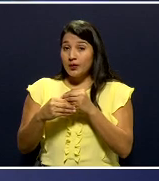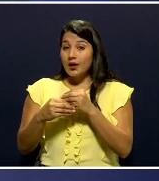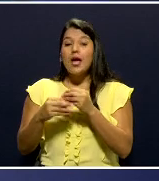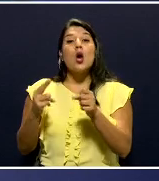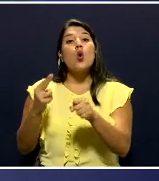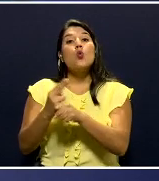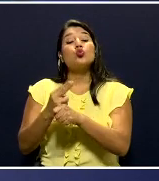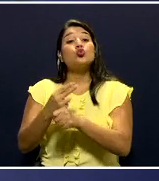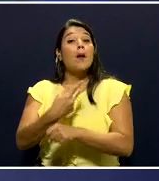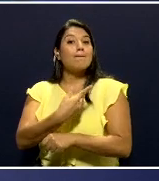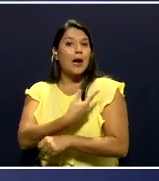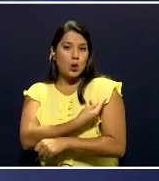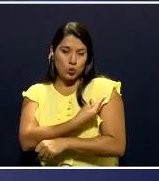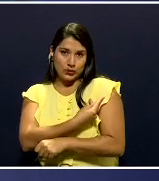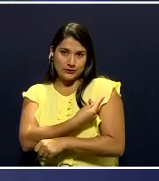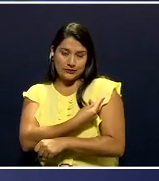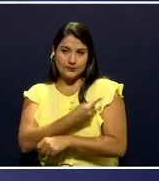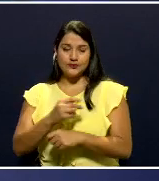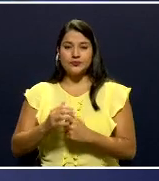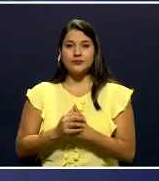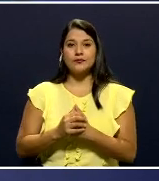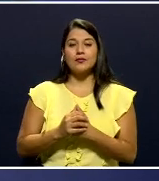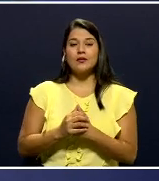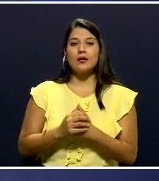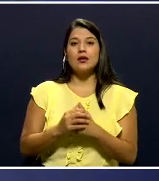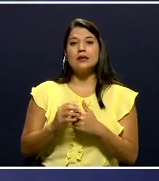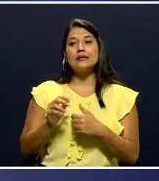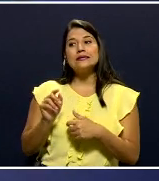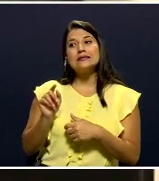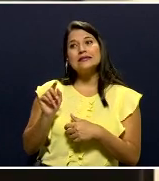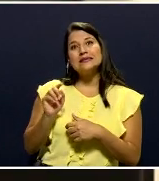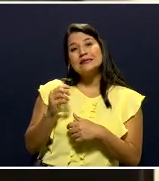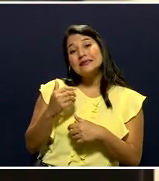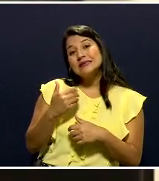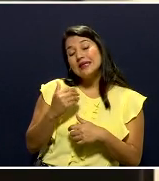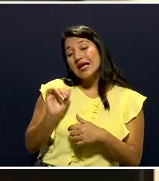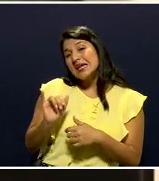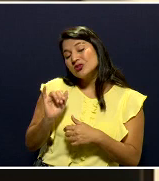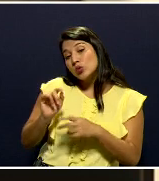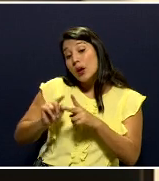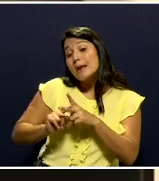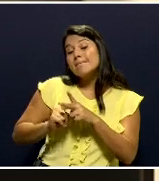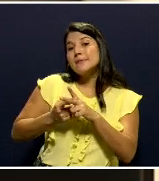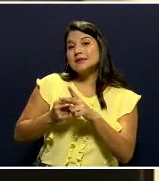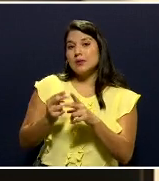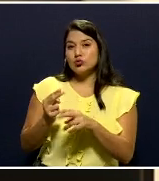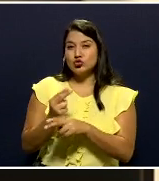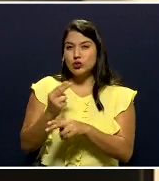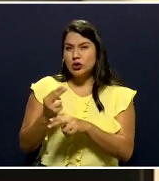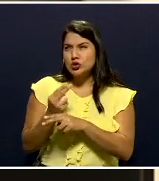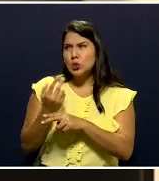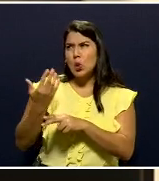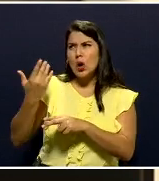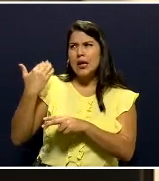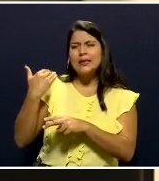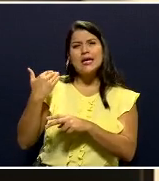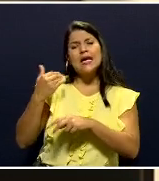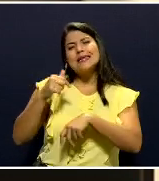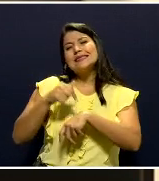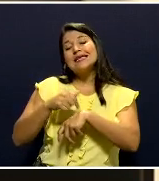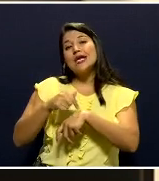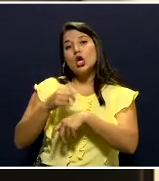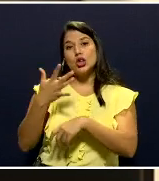el uso de las vacunas, que aunque es una idea que se empezó a generar allá en el siglo